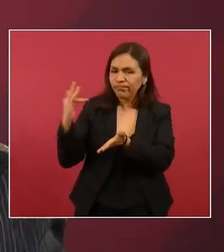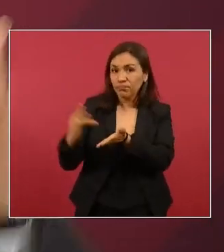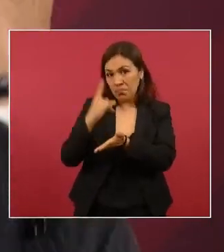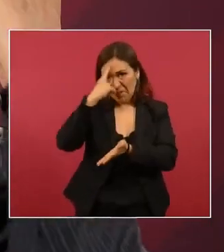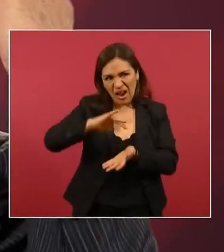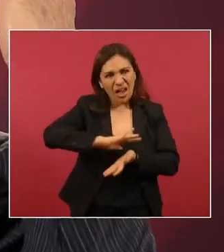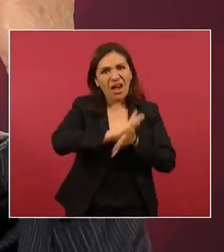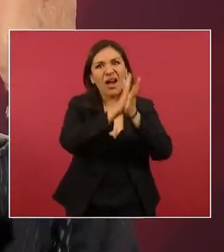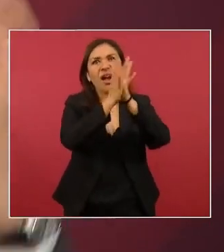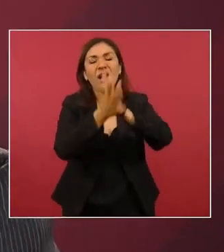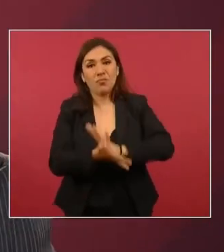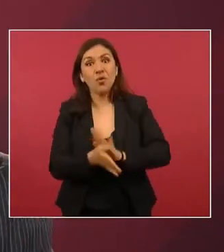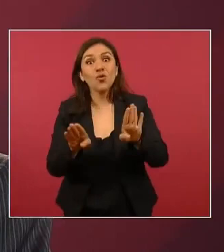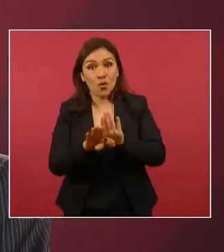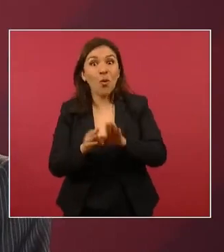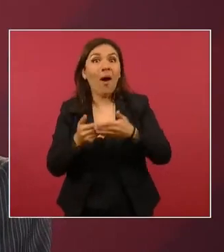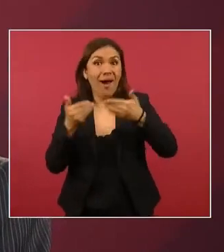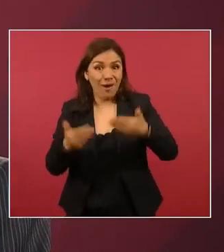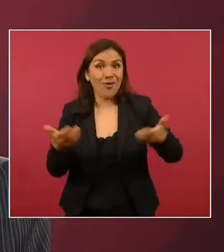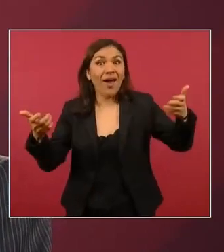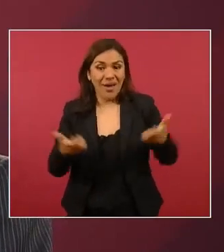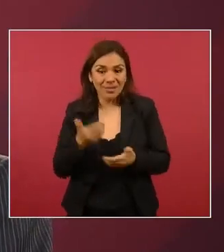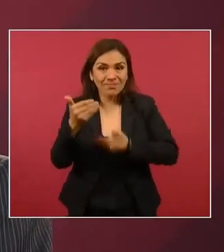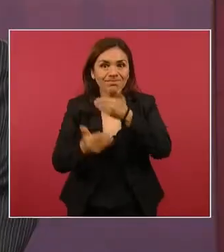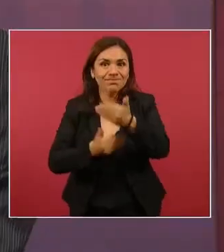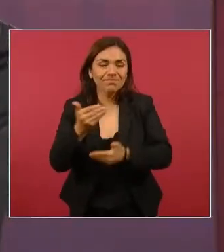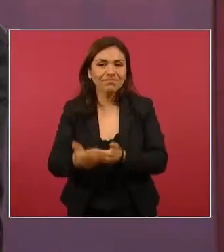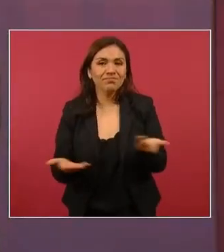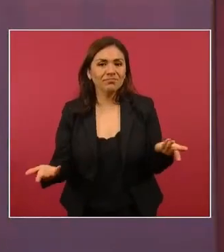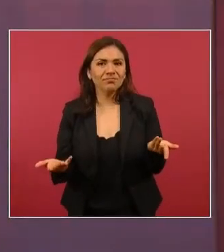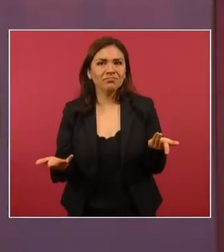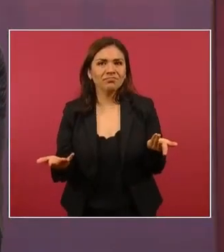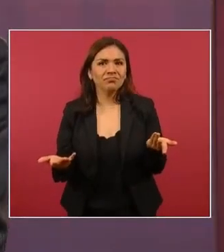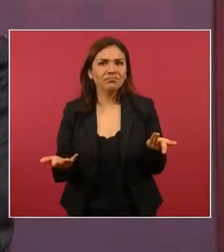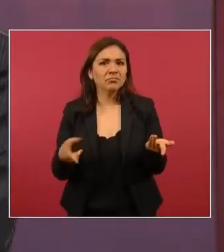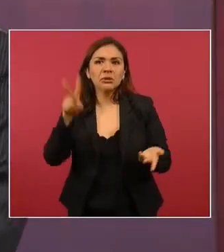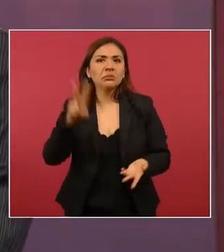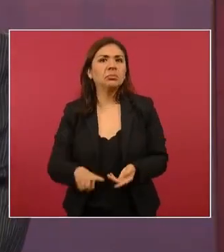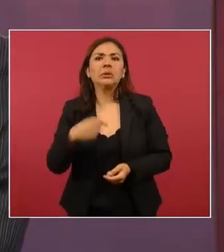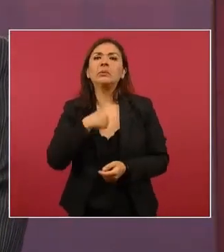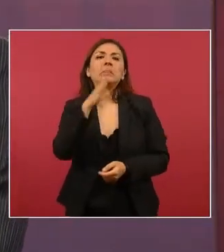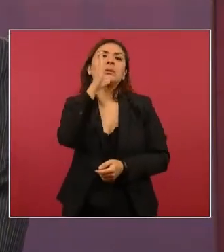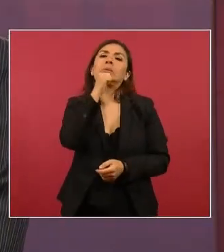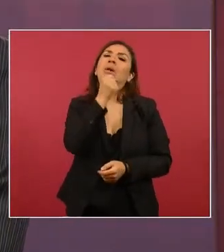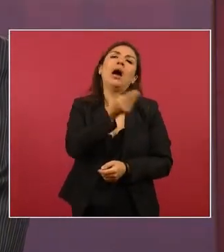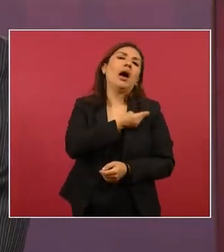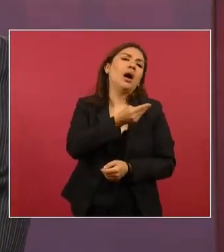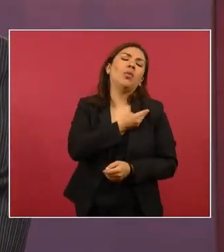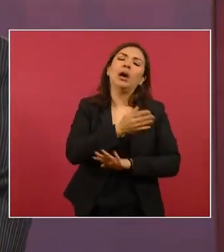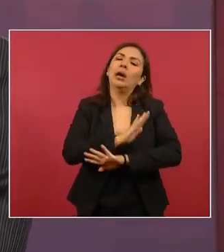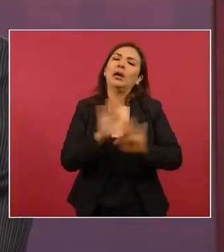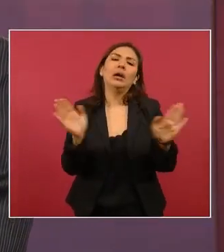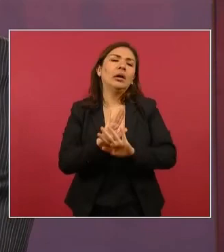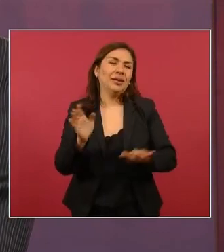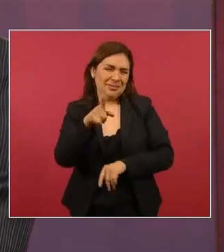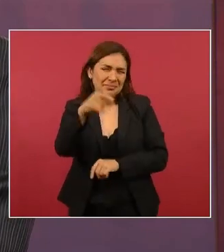como la que se estaba llevando a cabo. No aguantaría yo, imagínense,